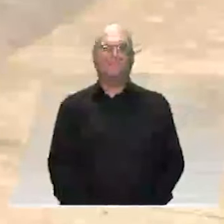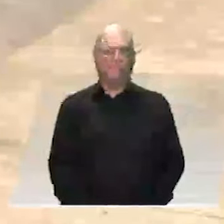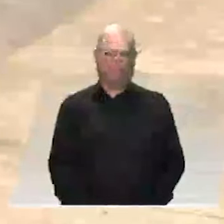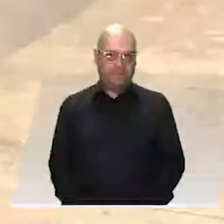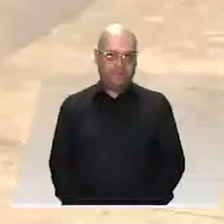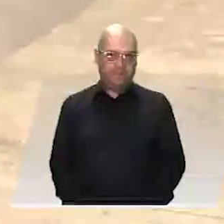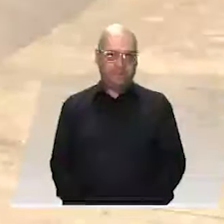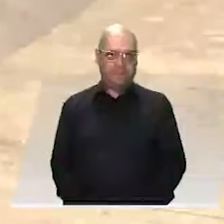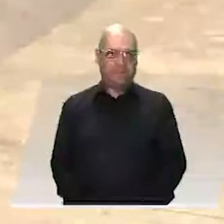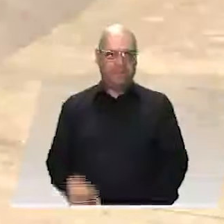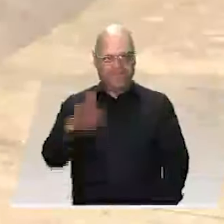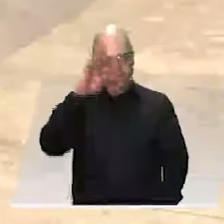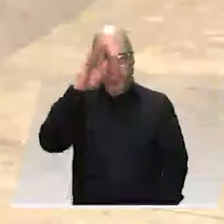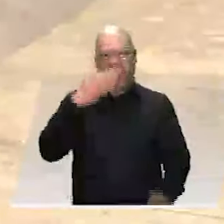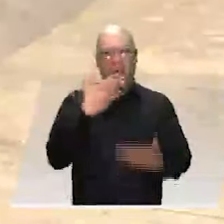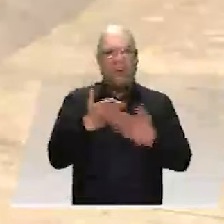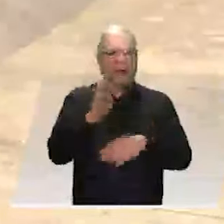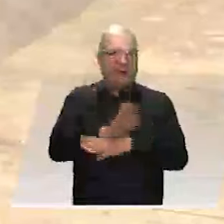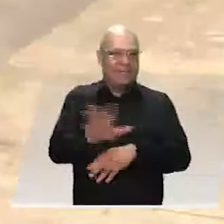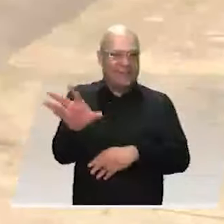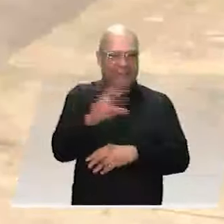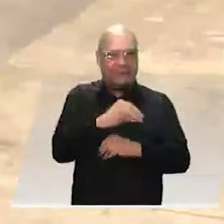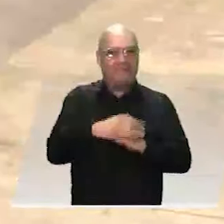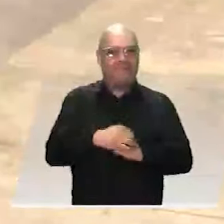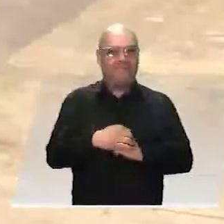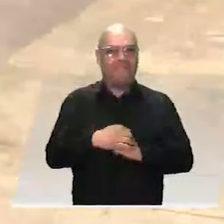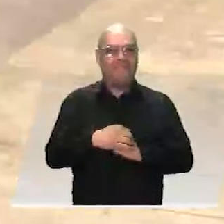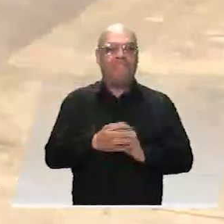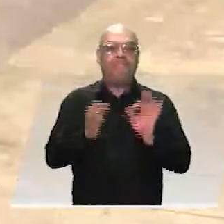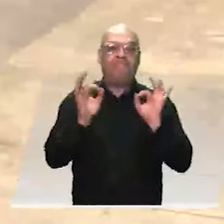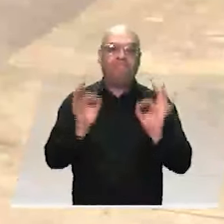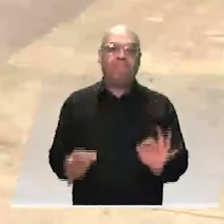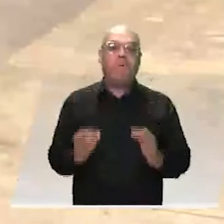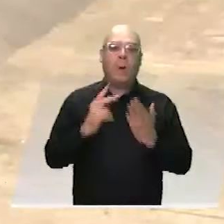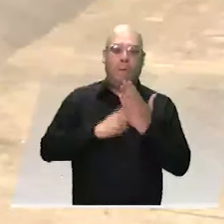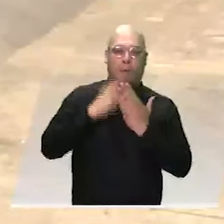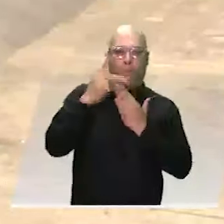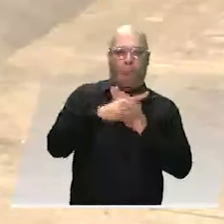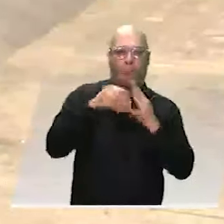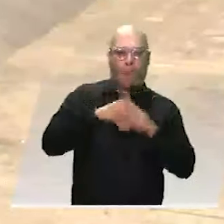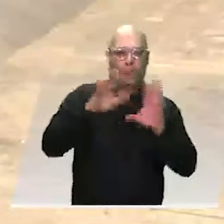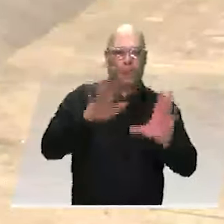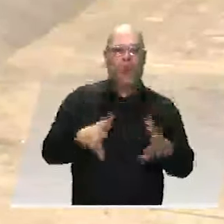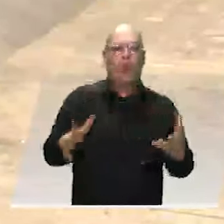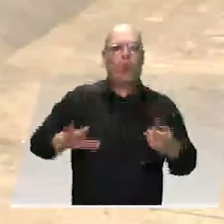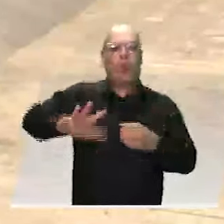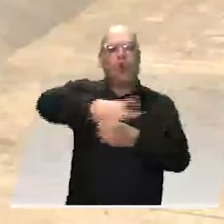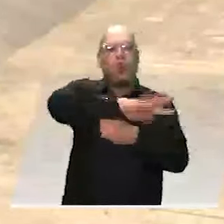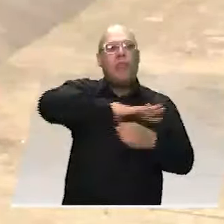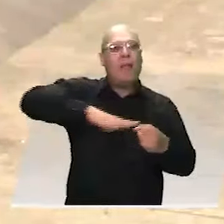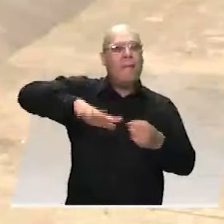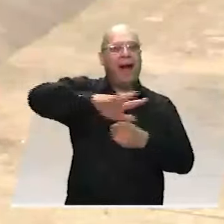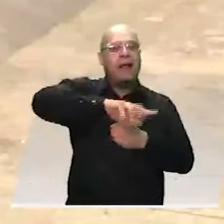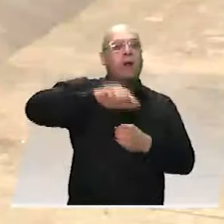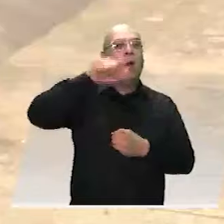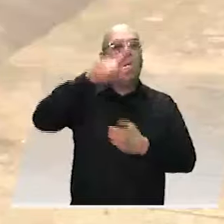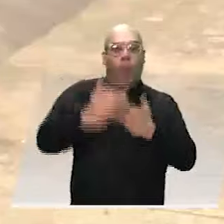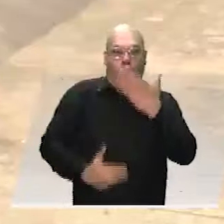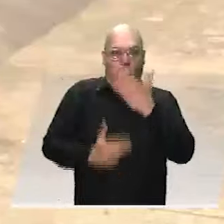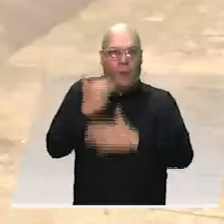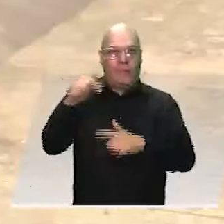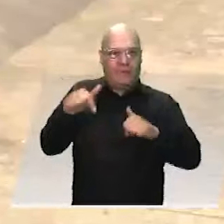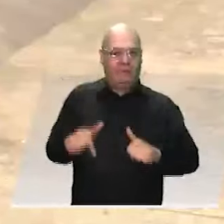Hola, muy buenas tardes para todos. Efectivamente, se trata de un proyecto que inició en Cundinamarca y que ahora le apuesta a contribuir a la